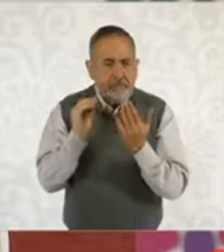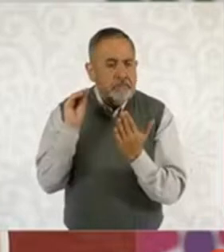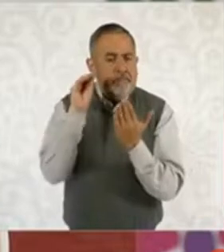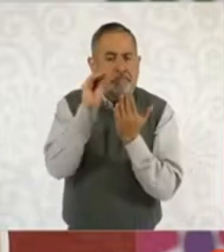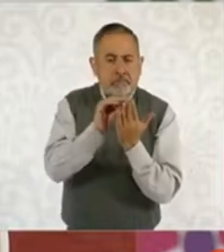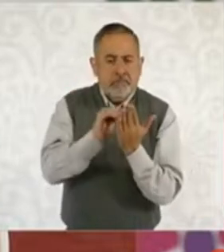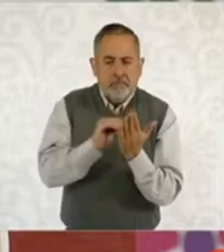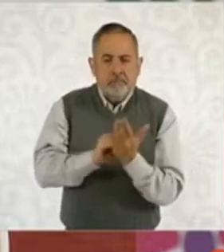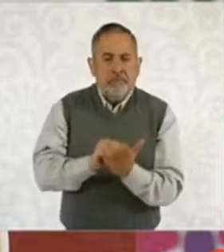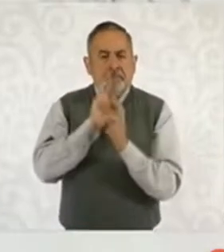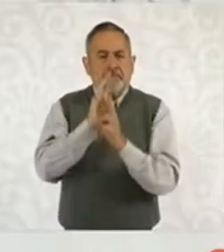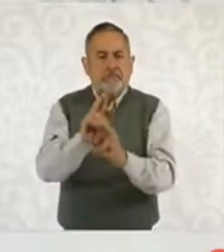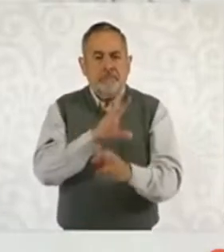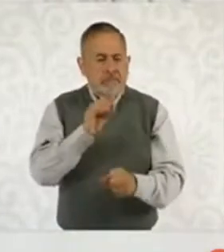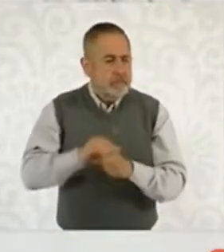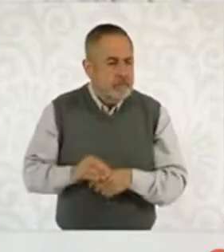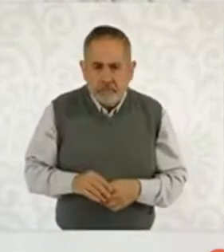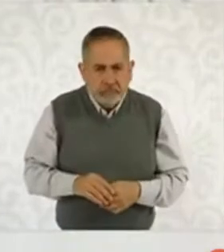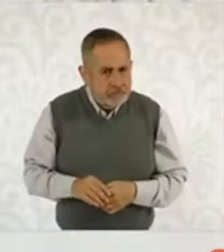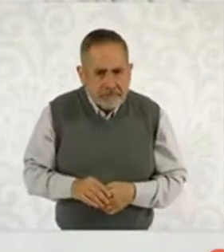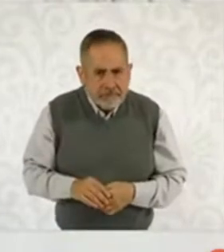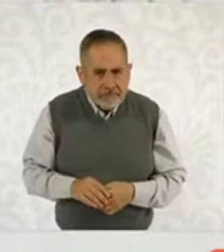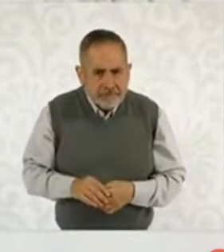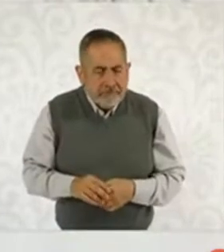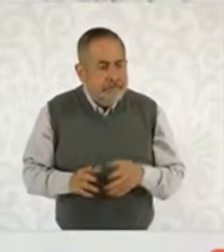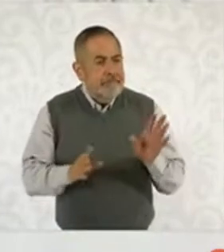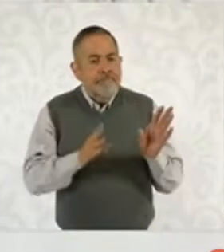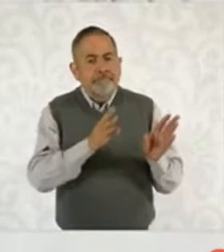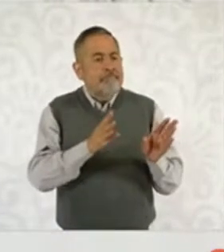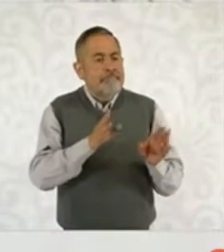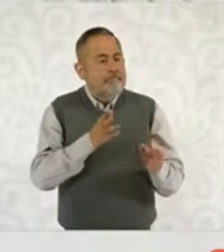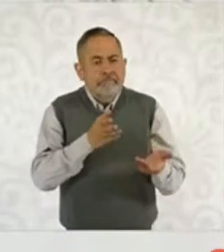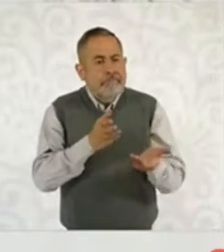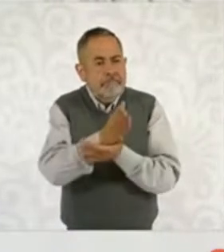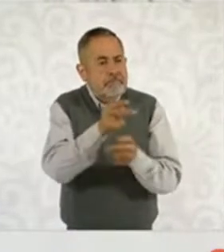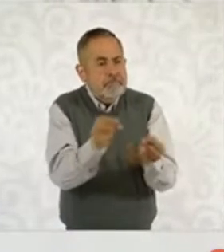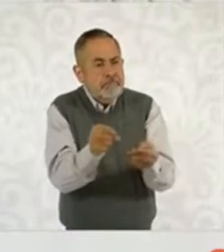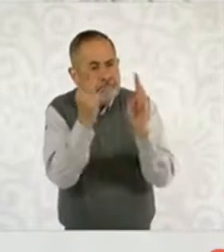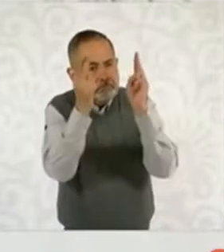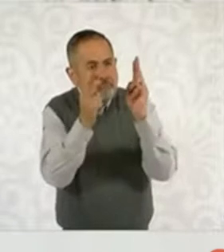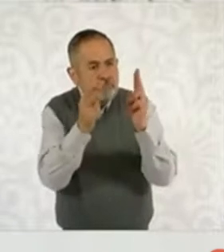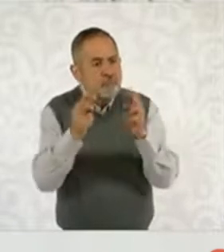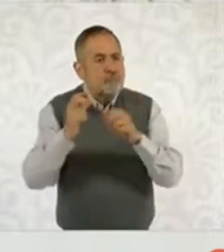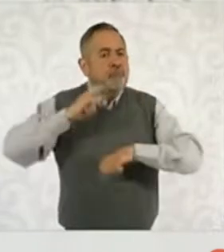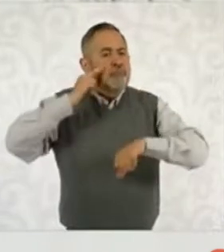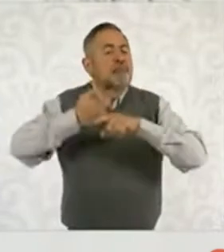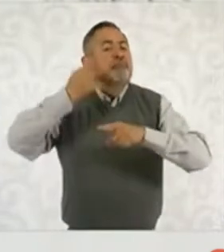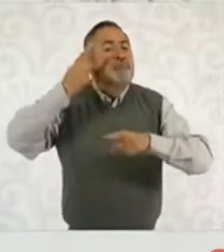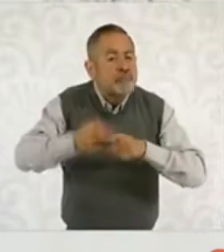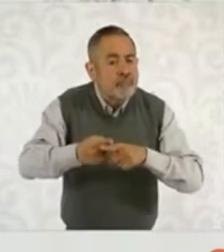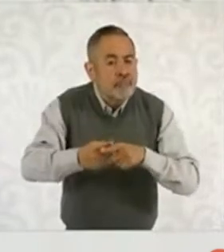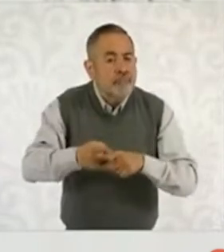incorporado al resultado final. Esa es labor del Tribunal Electoral, no del INE.